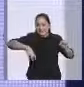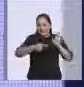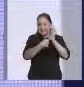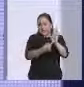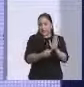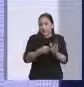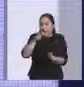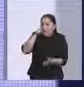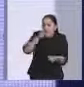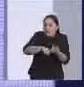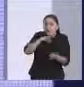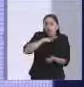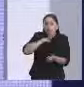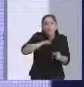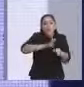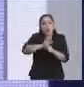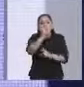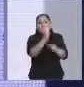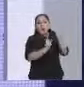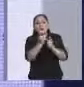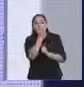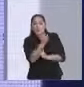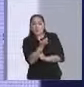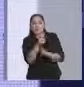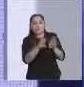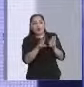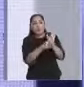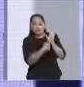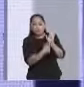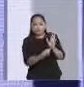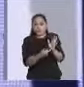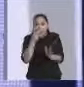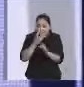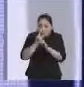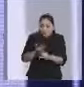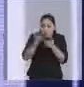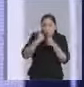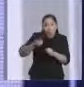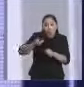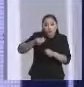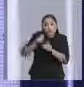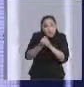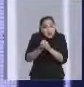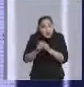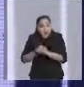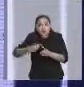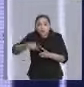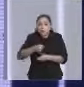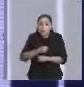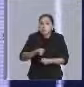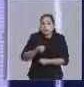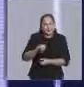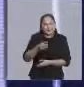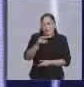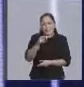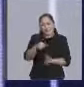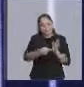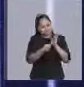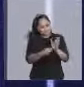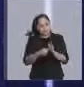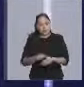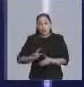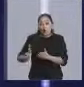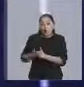lo puede consultar. Es absolutamente falso que esa información no esté disponible. Ahora regreso a las propuestas. He